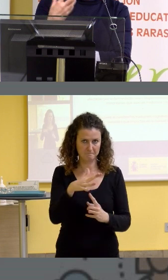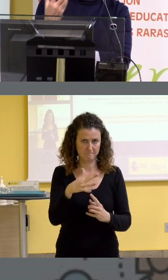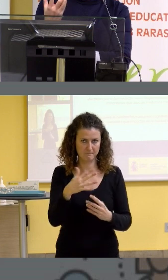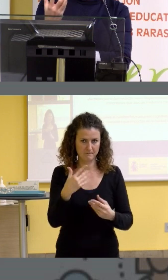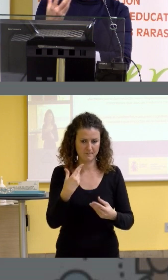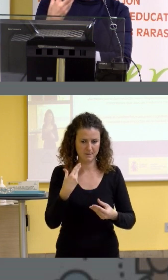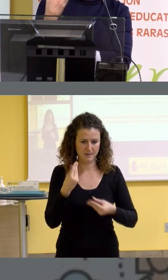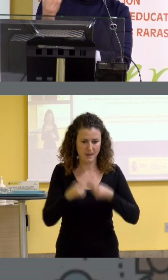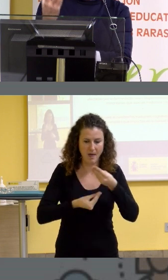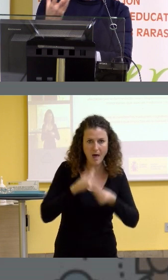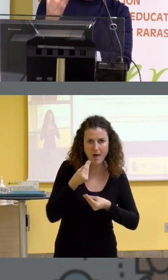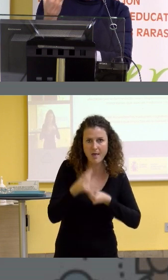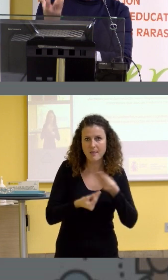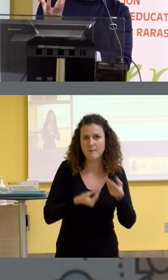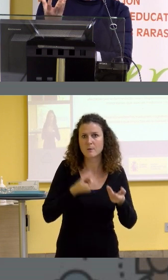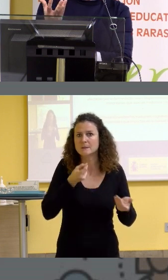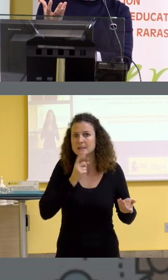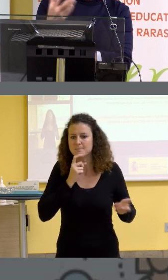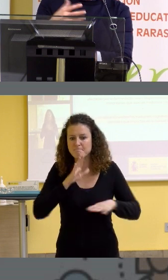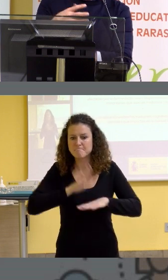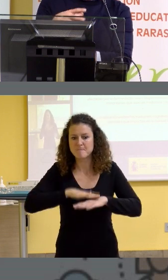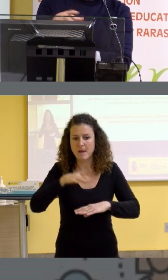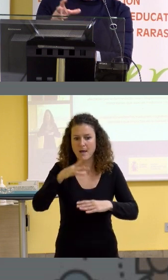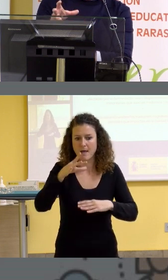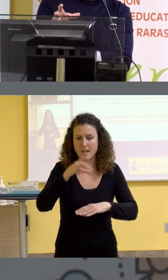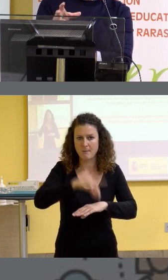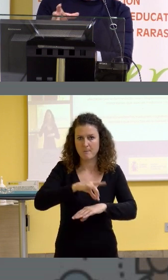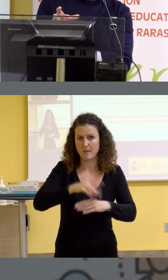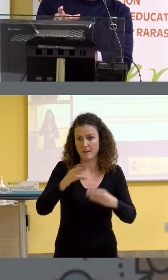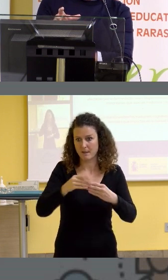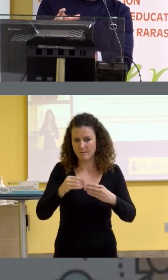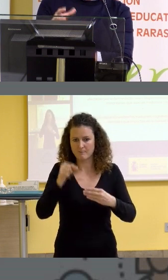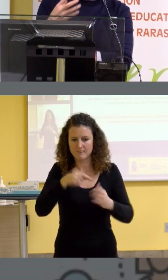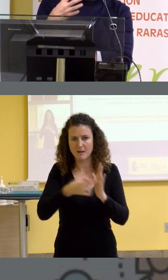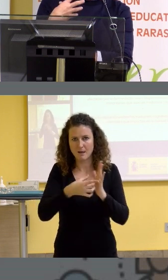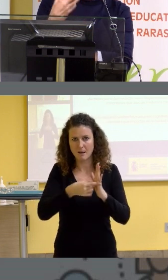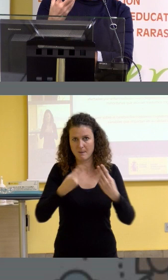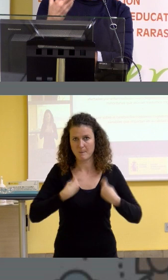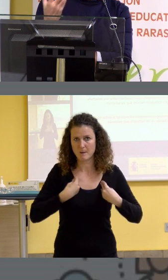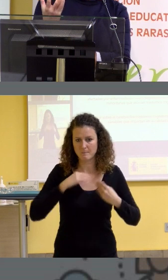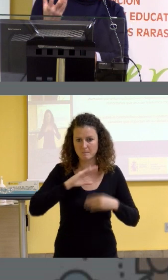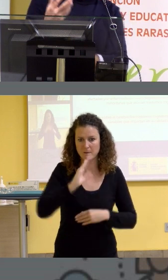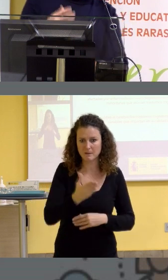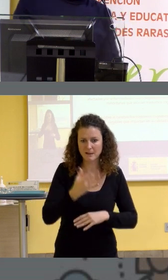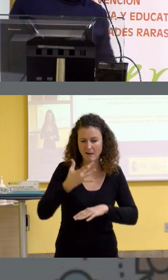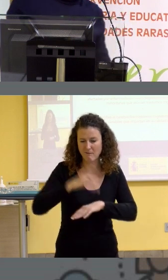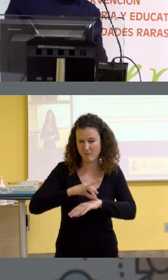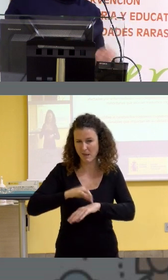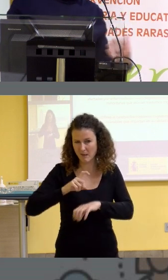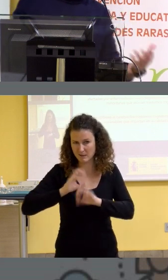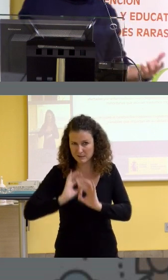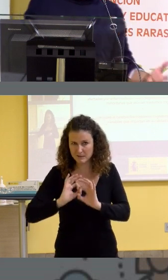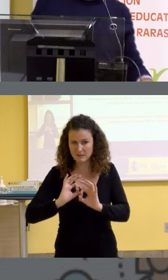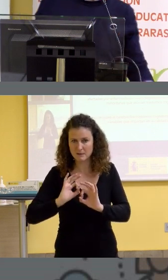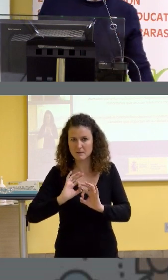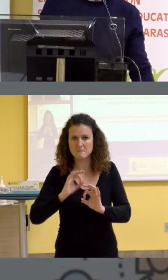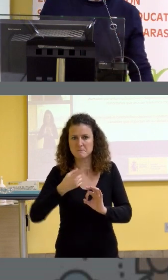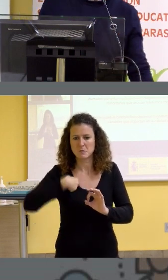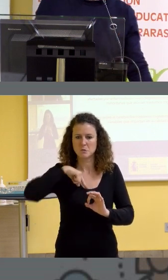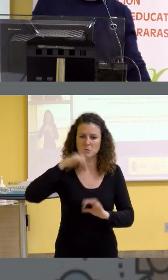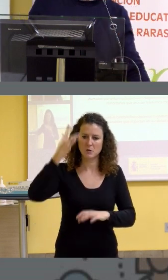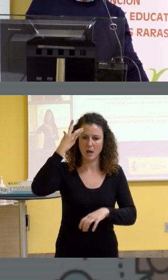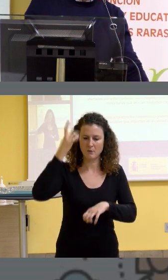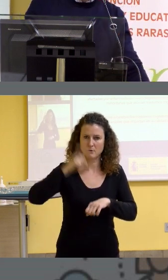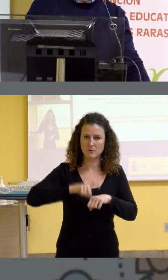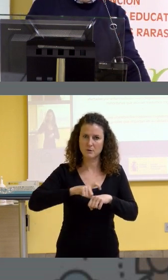para mejorar la calidad de vida de los pacientes afectados por este tipo de enfermedades y qué nos aporta o nos permite la intervención neuropsicológica en